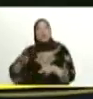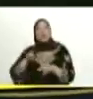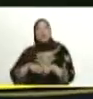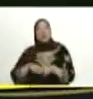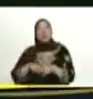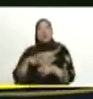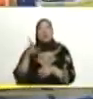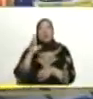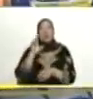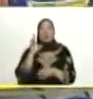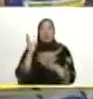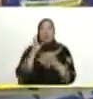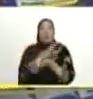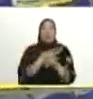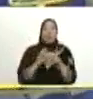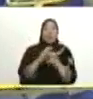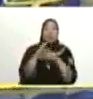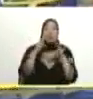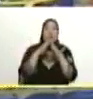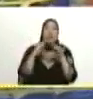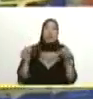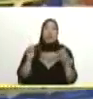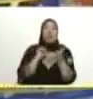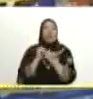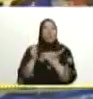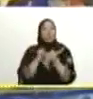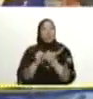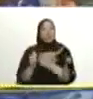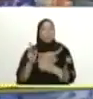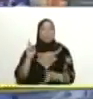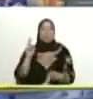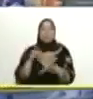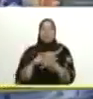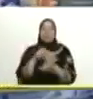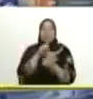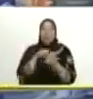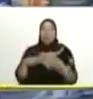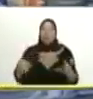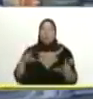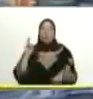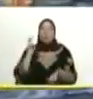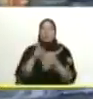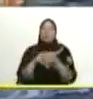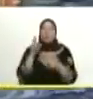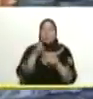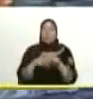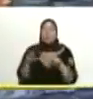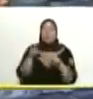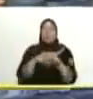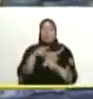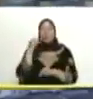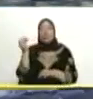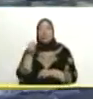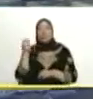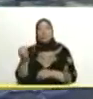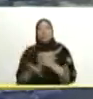la cultura, todas las áreas importantísimas que se van a montar aquí. Aquí están